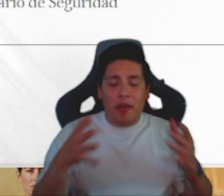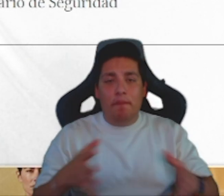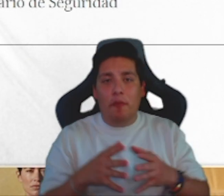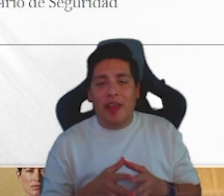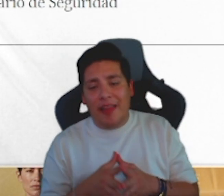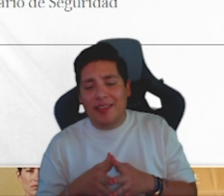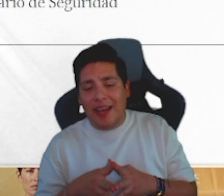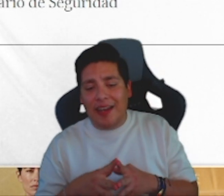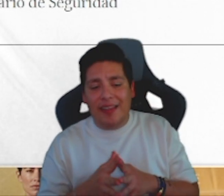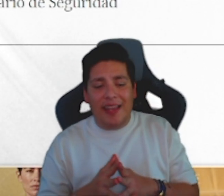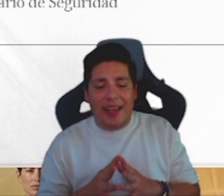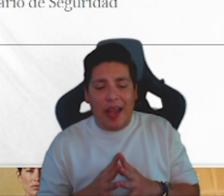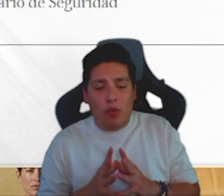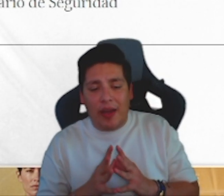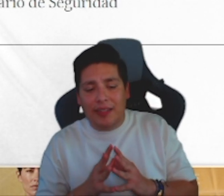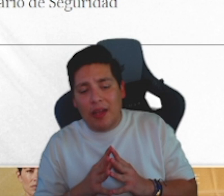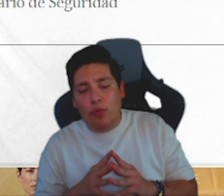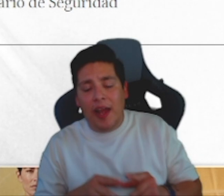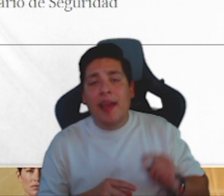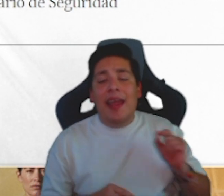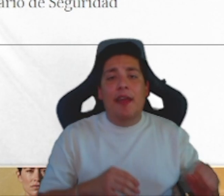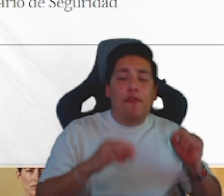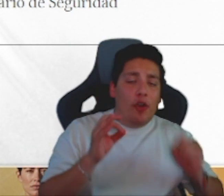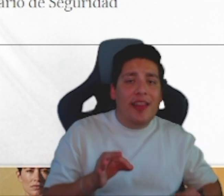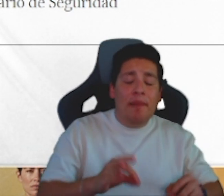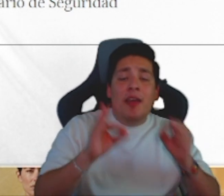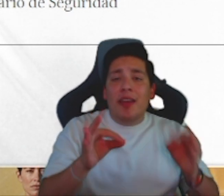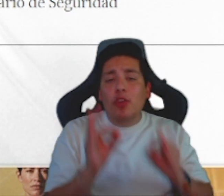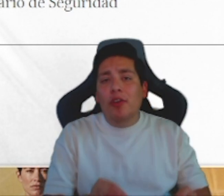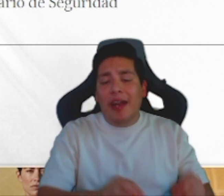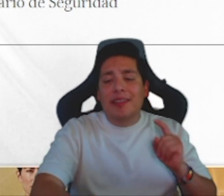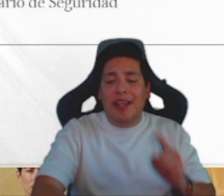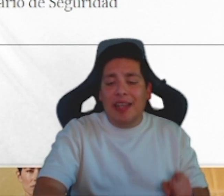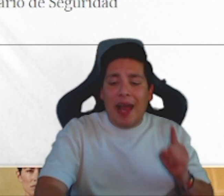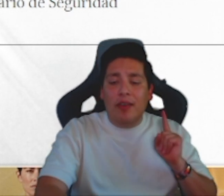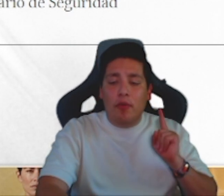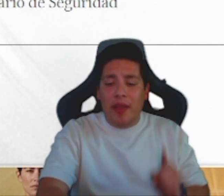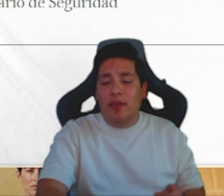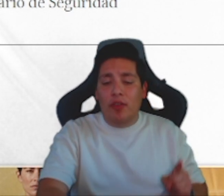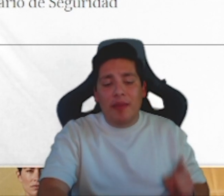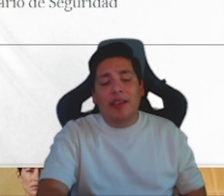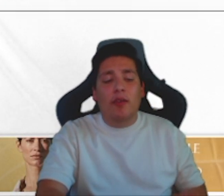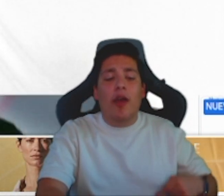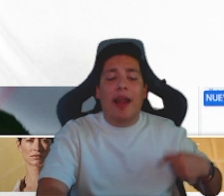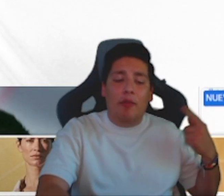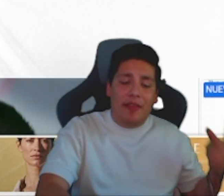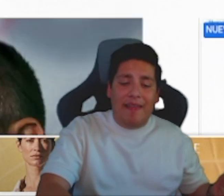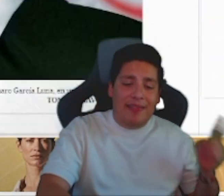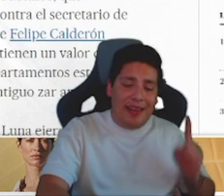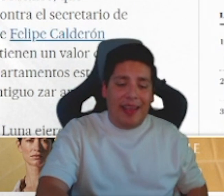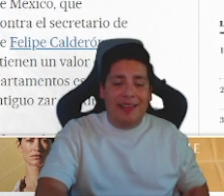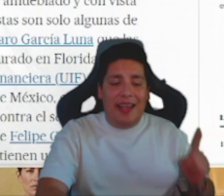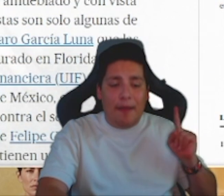aseguran 19 propiedades de la red de Genaro García Luna en Florida, y todo gracias al gobierno de México, a